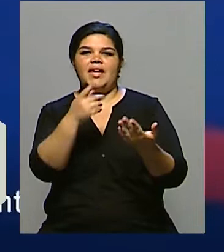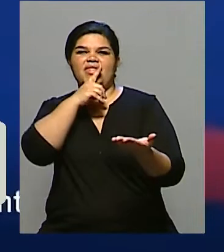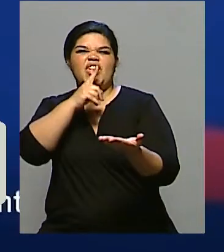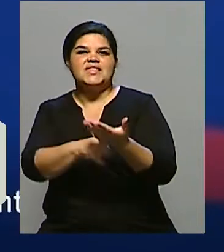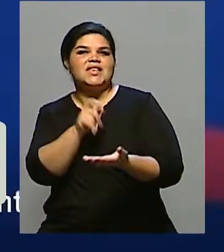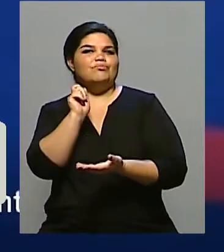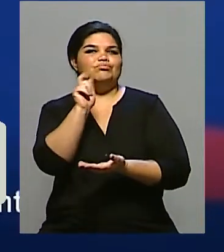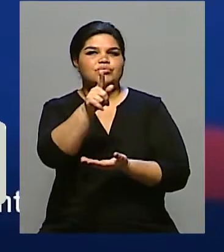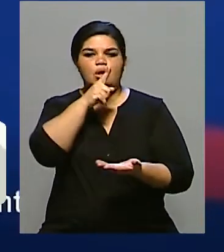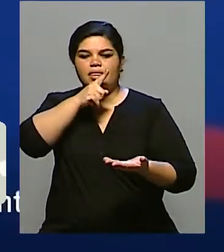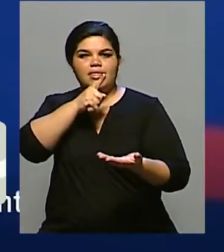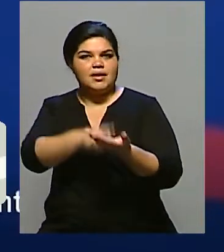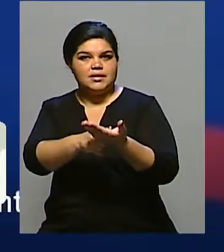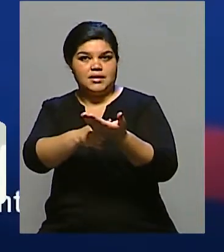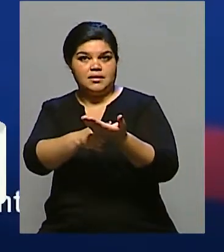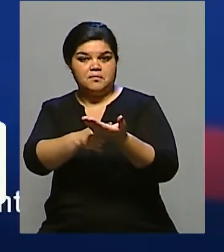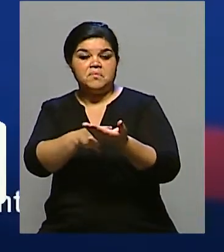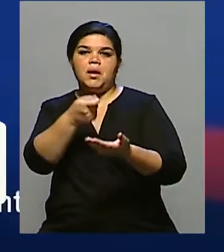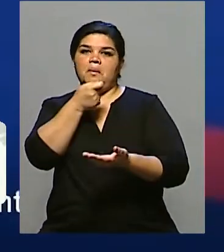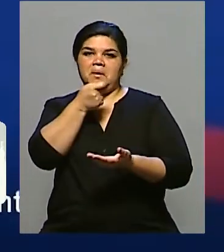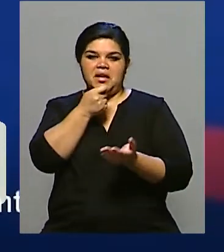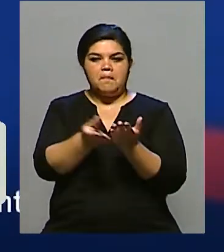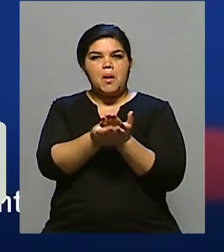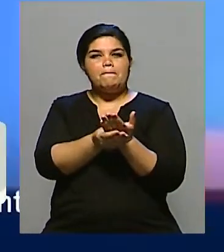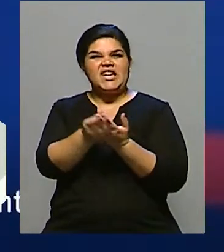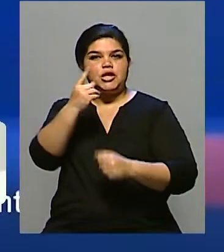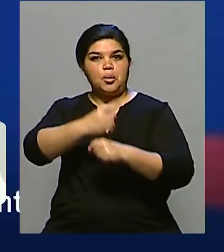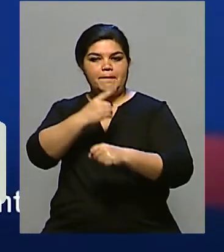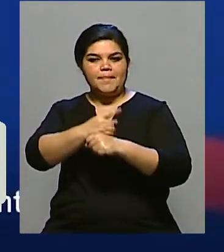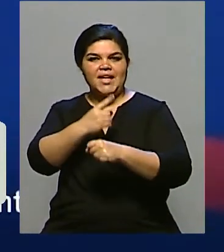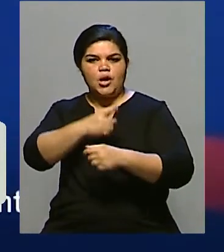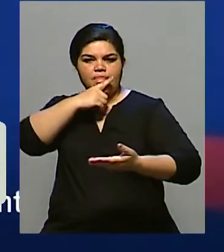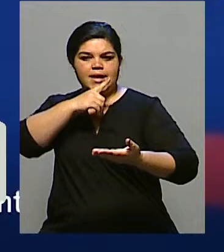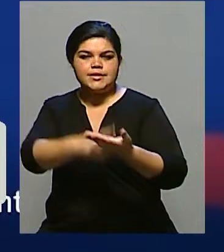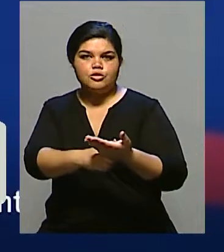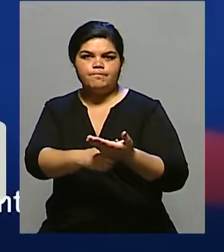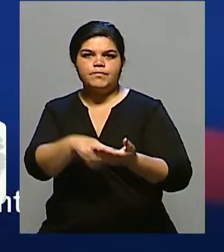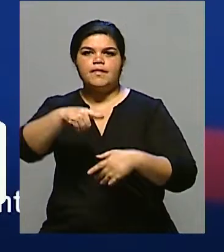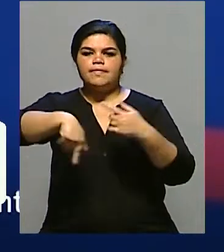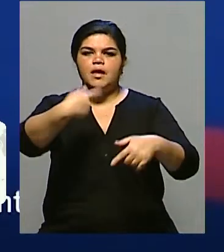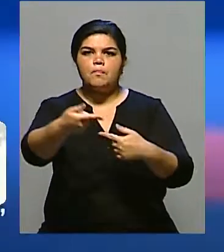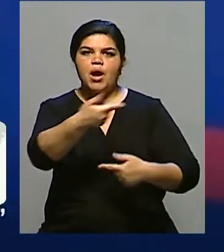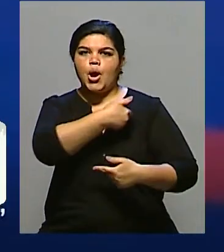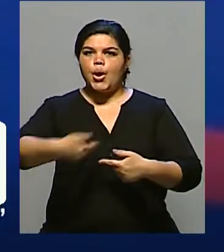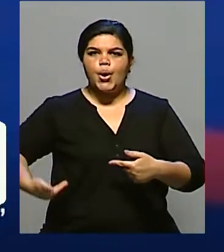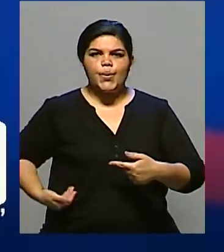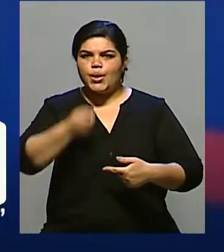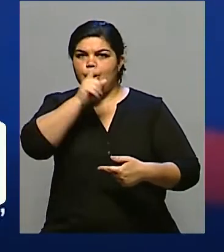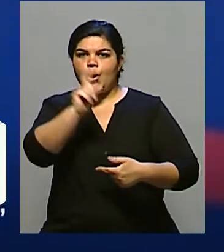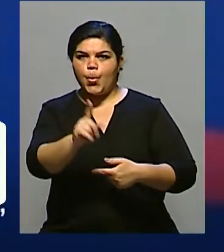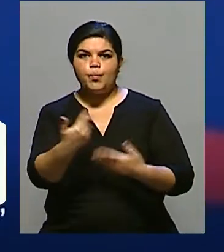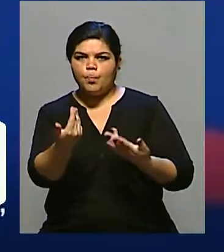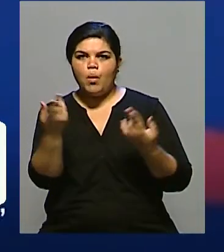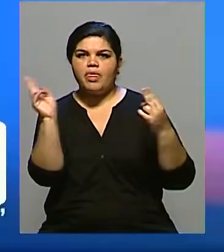decisiones del primer ministro, si por acaso no le gustan, pero